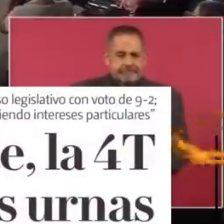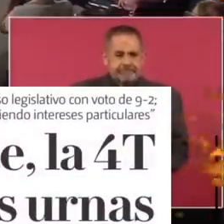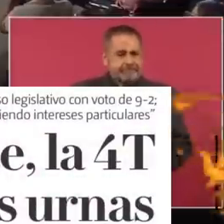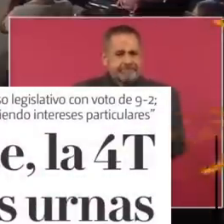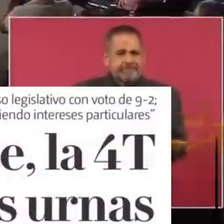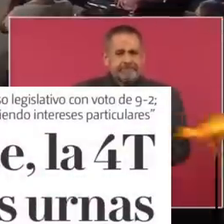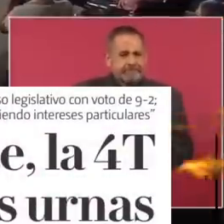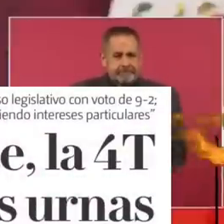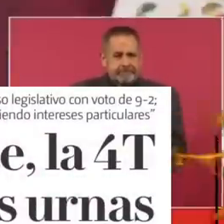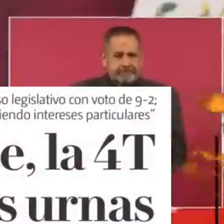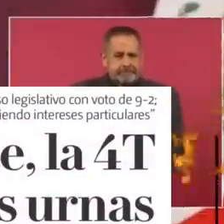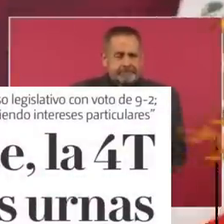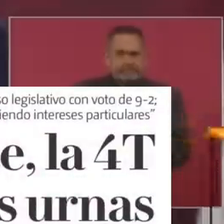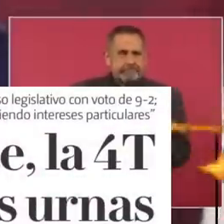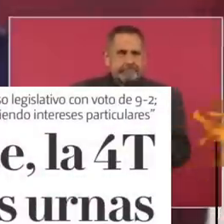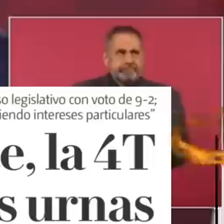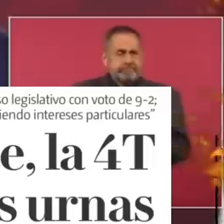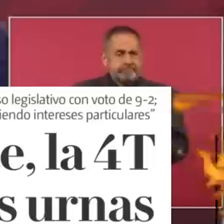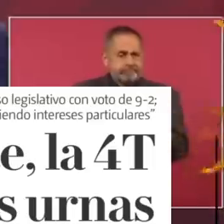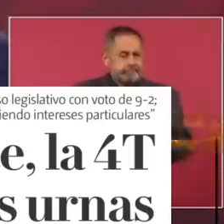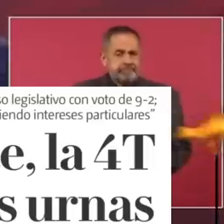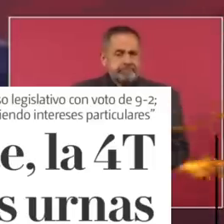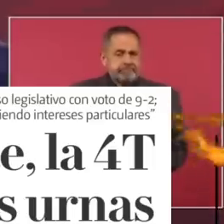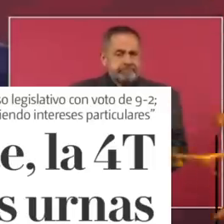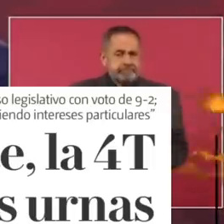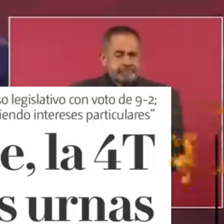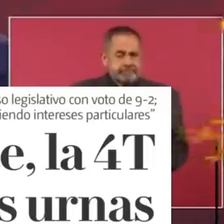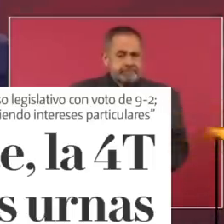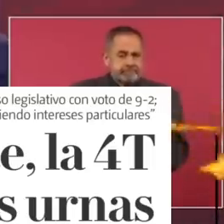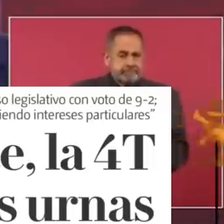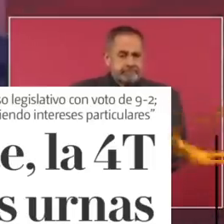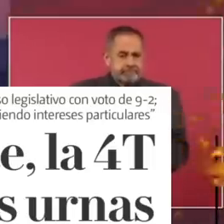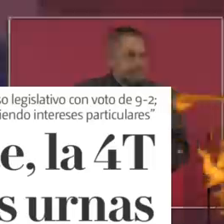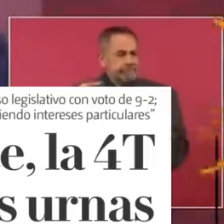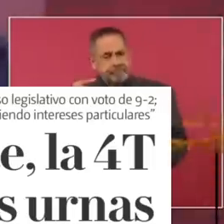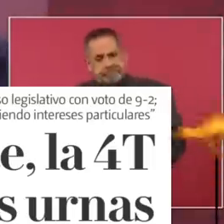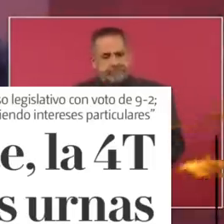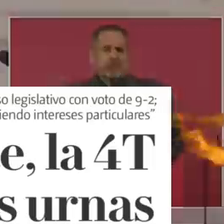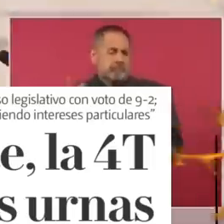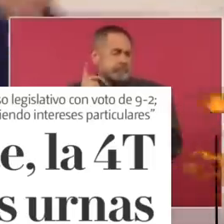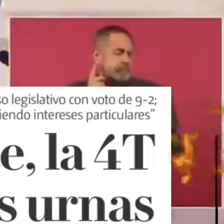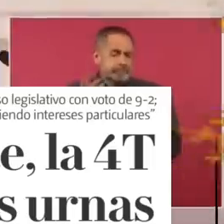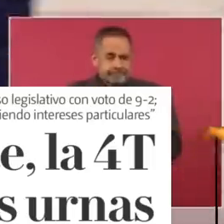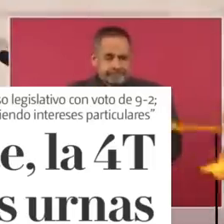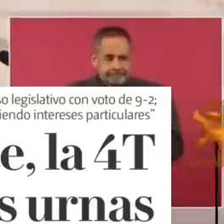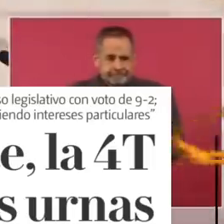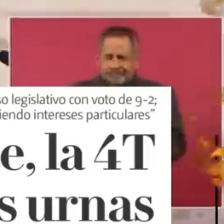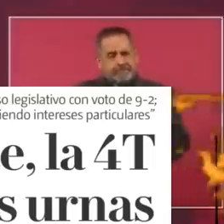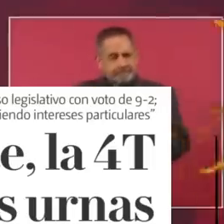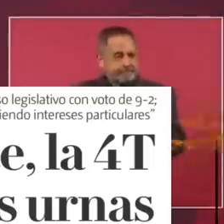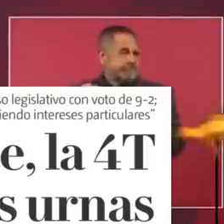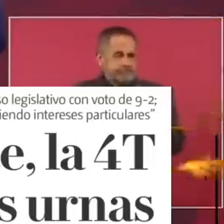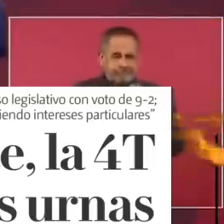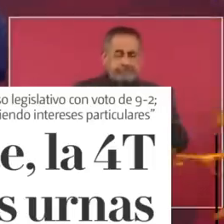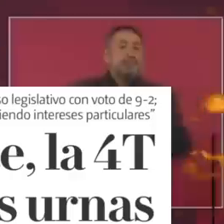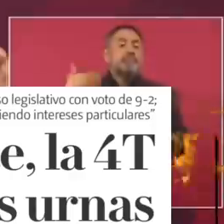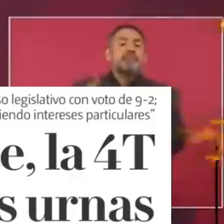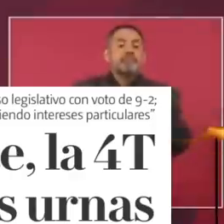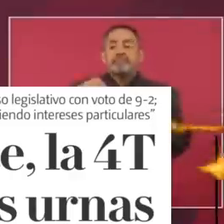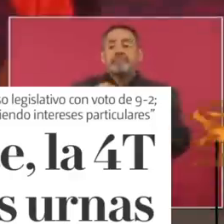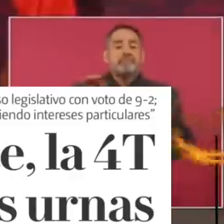se tiene que hacer? Primero, que se tenga mayoría calificada en el Congreso. Hay que ir por los 334 en la próxima